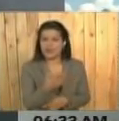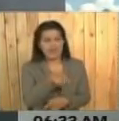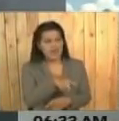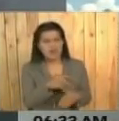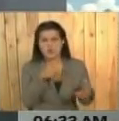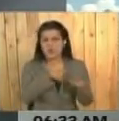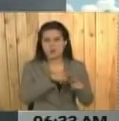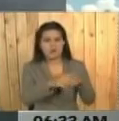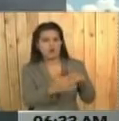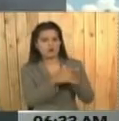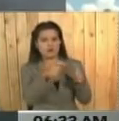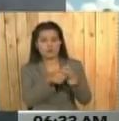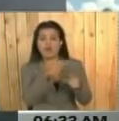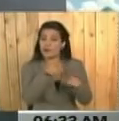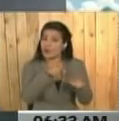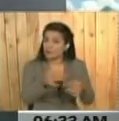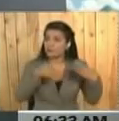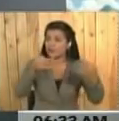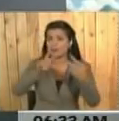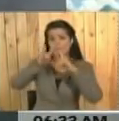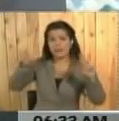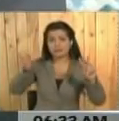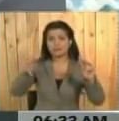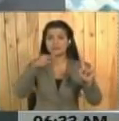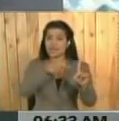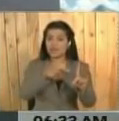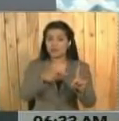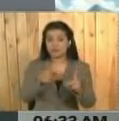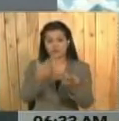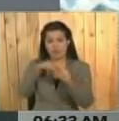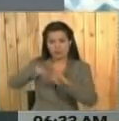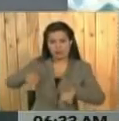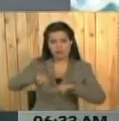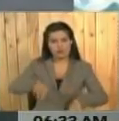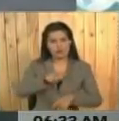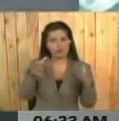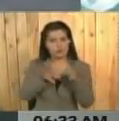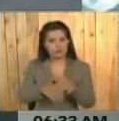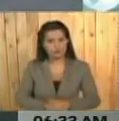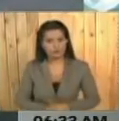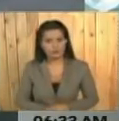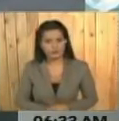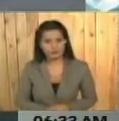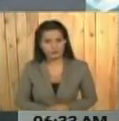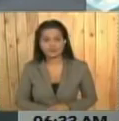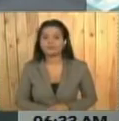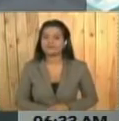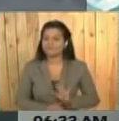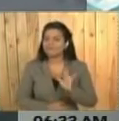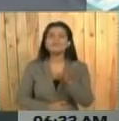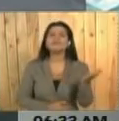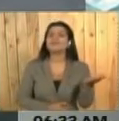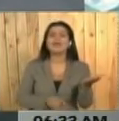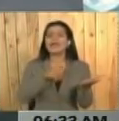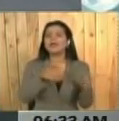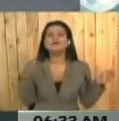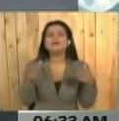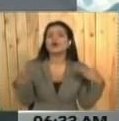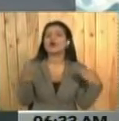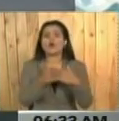ese pueblo organizado la paz y que ha desarticulado sus agresiones no bueno ellos Atacan al cín